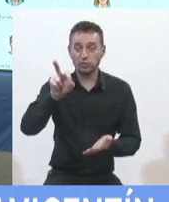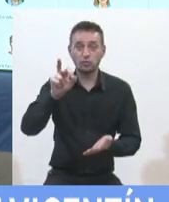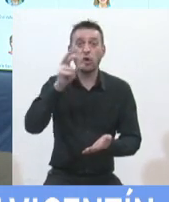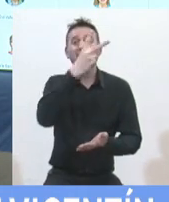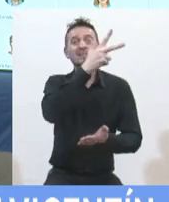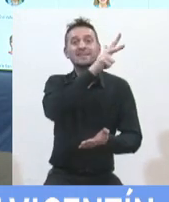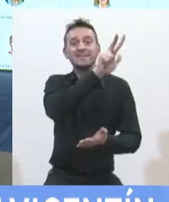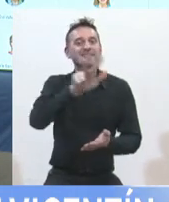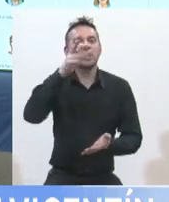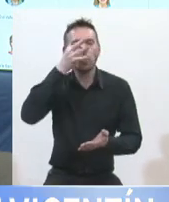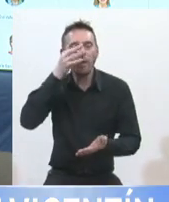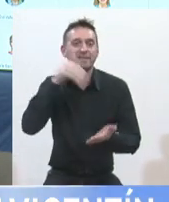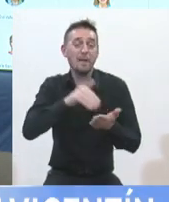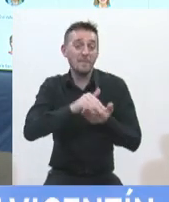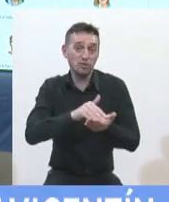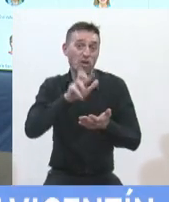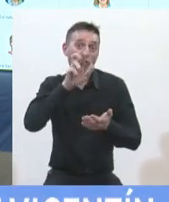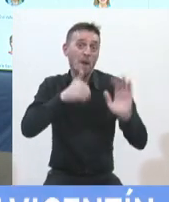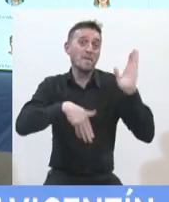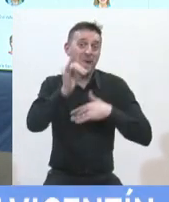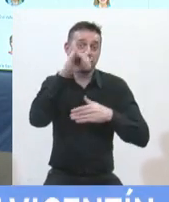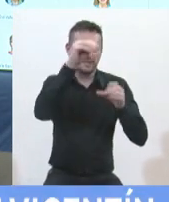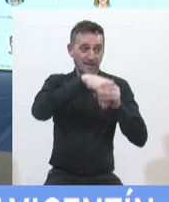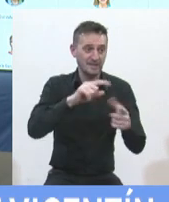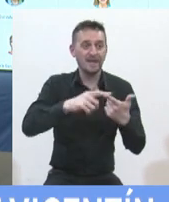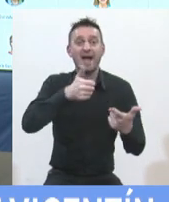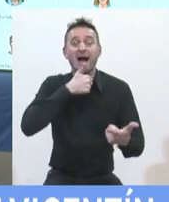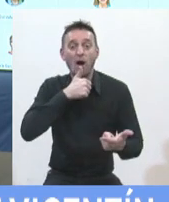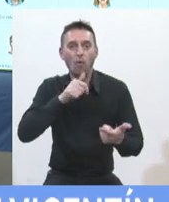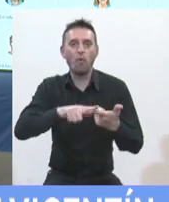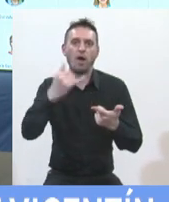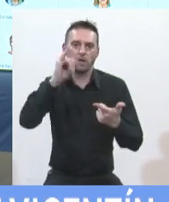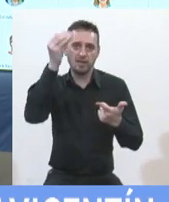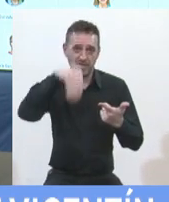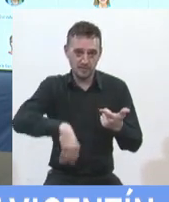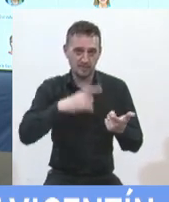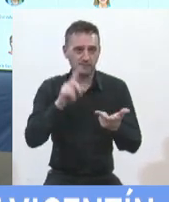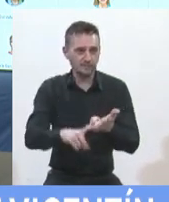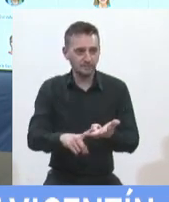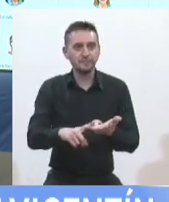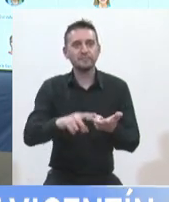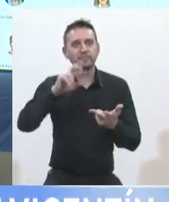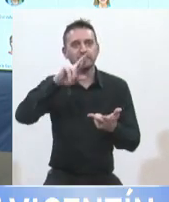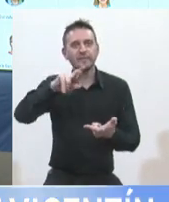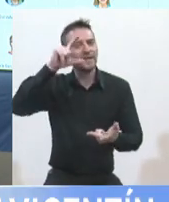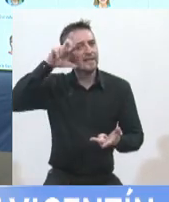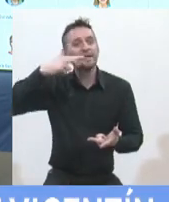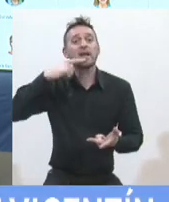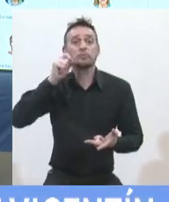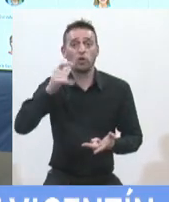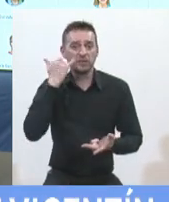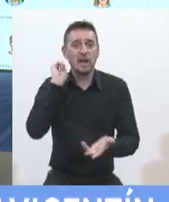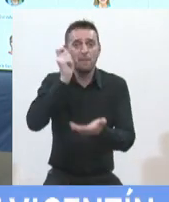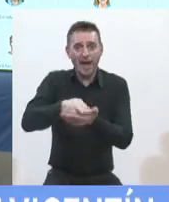320 millones de dólares más los intereses aguas 609 millones de dólares más los intereses repsol se